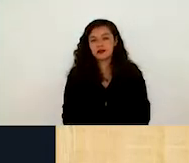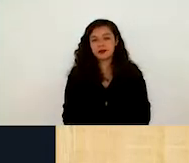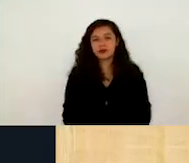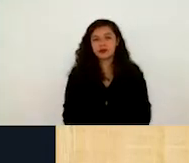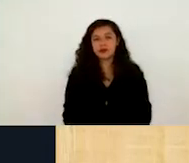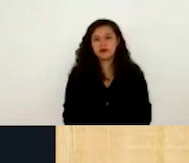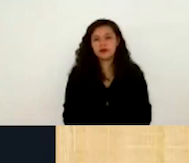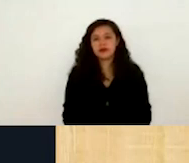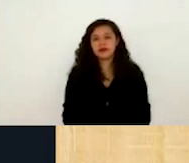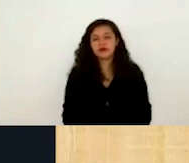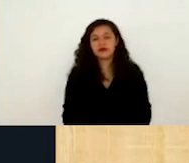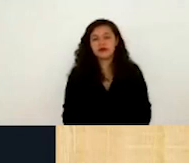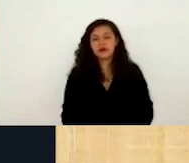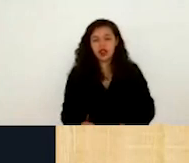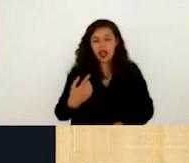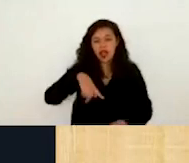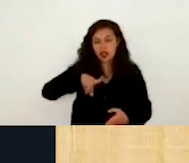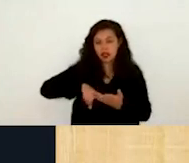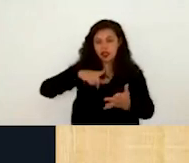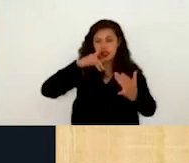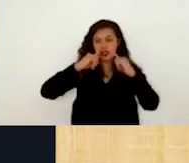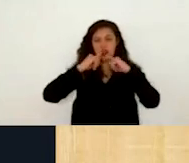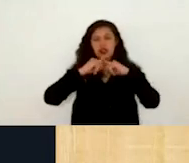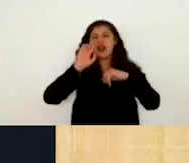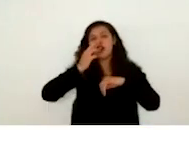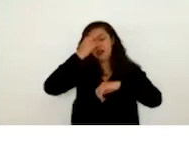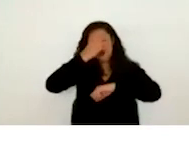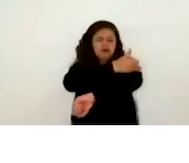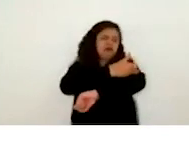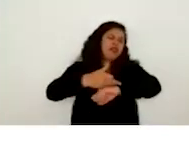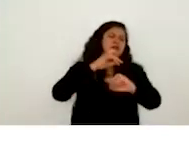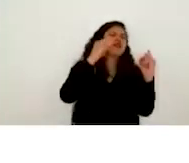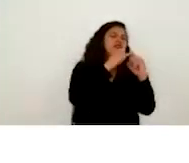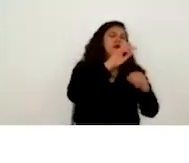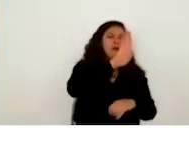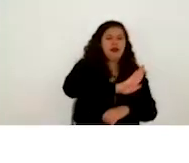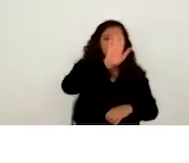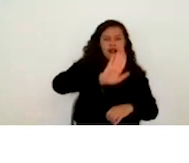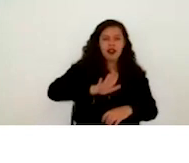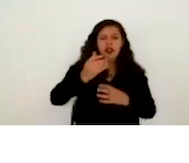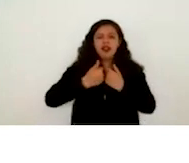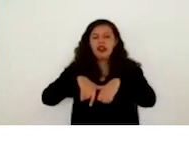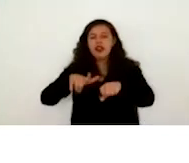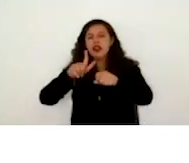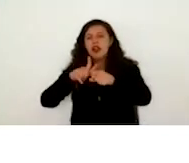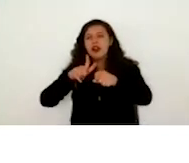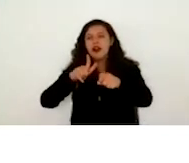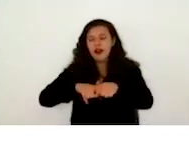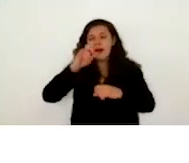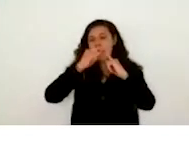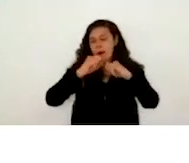dentro de la institución recuerden que también la familia es una institución la sociedad es una institución